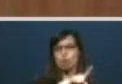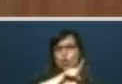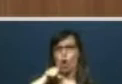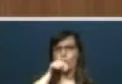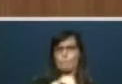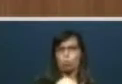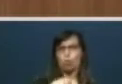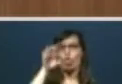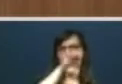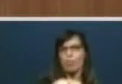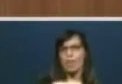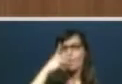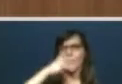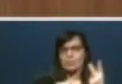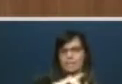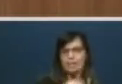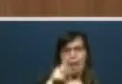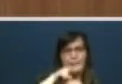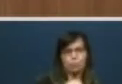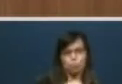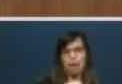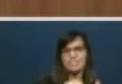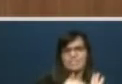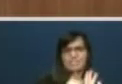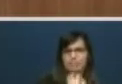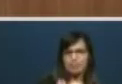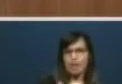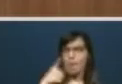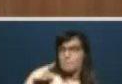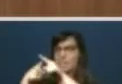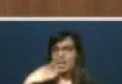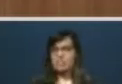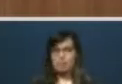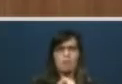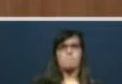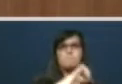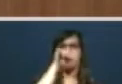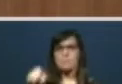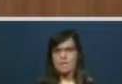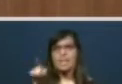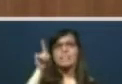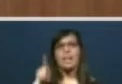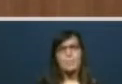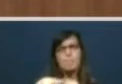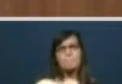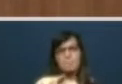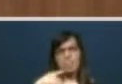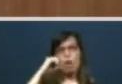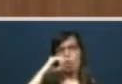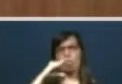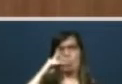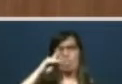ciencias matemáticas y lectura que superan ampliamente la media de españa y también de la ocde